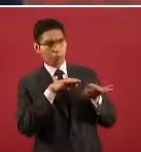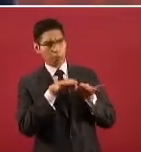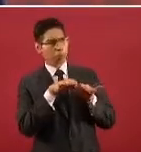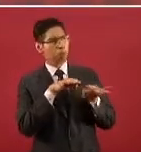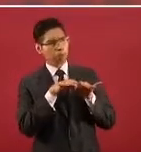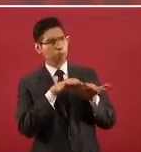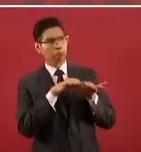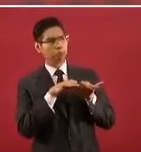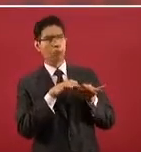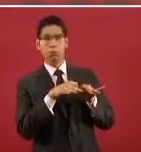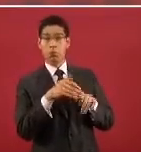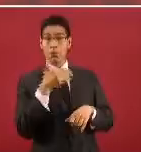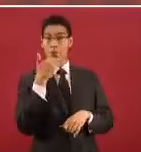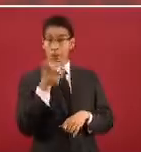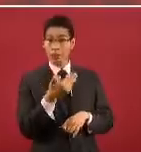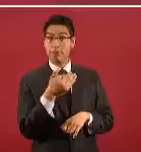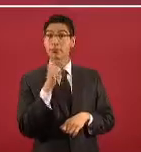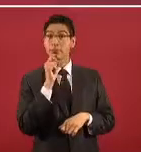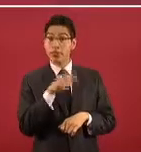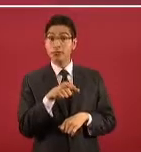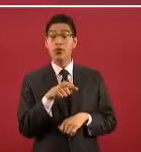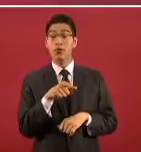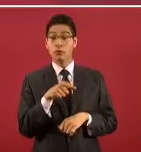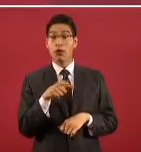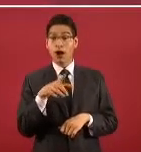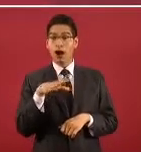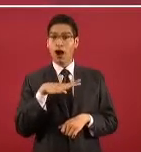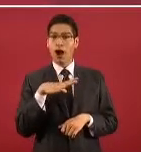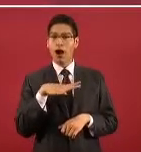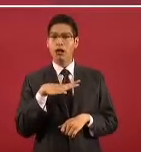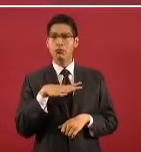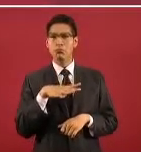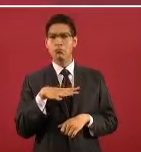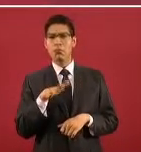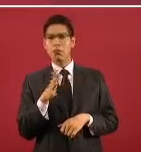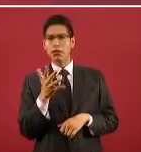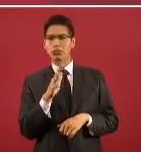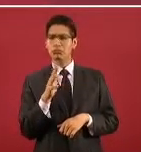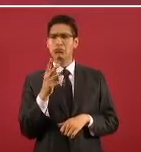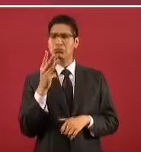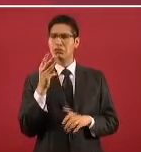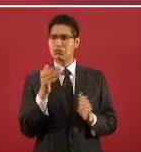una inversión de más de 3,000 millones,